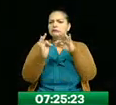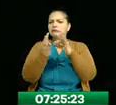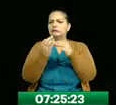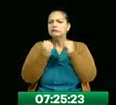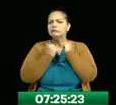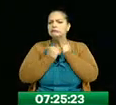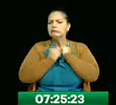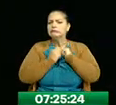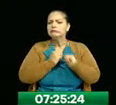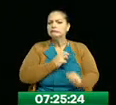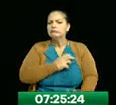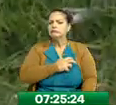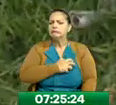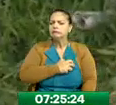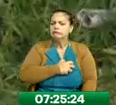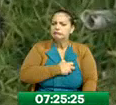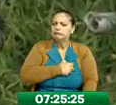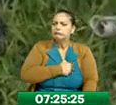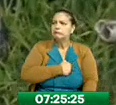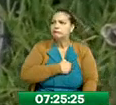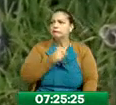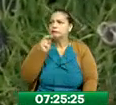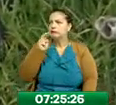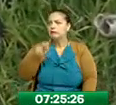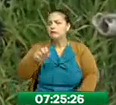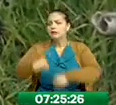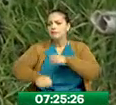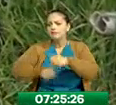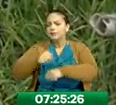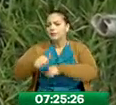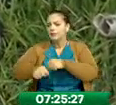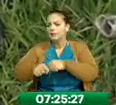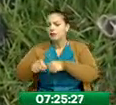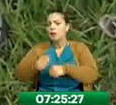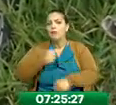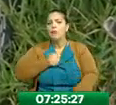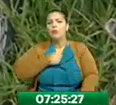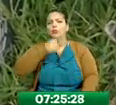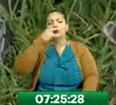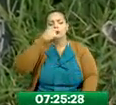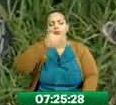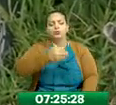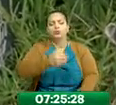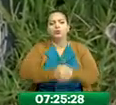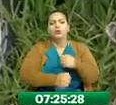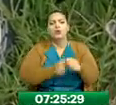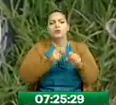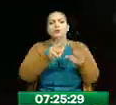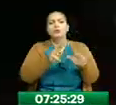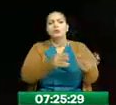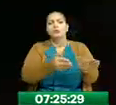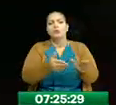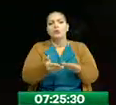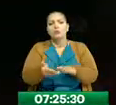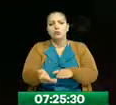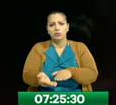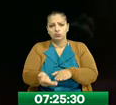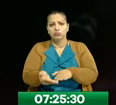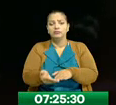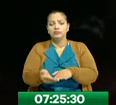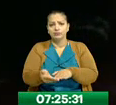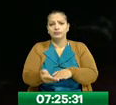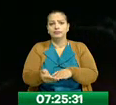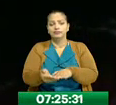Este examen de escuela, la bicicleta varada del pequeño de 7 años daban cuenta de una vida truncada. De la misma